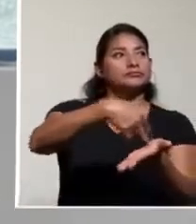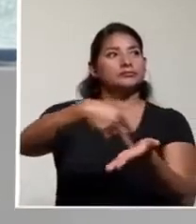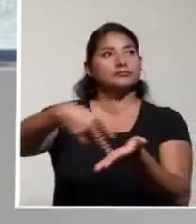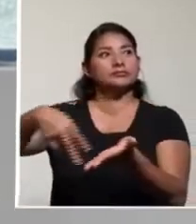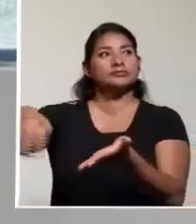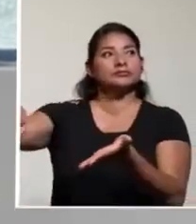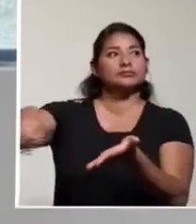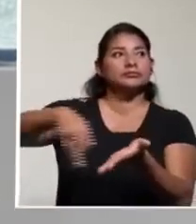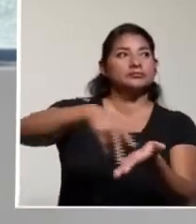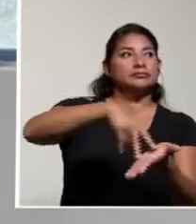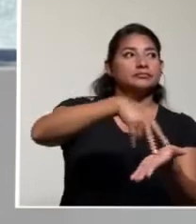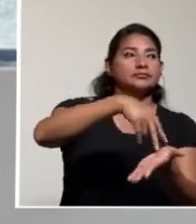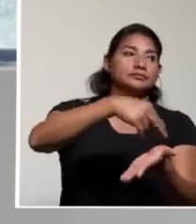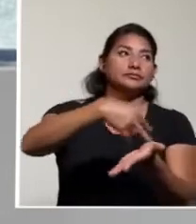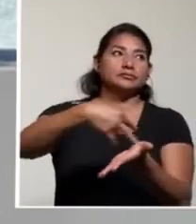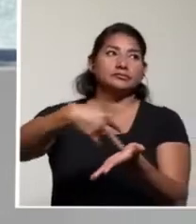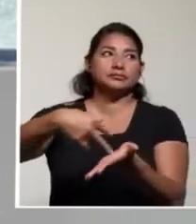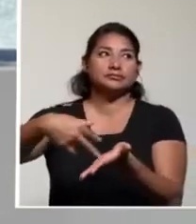Sukhino